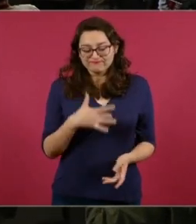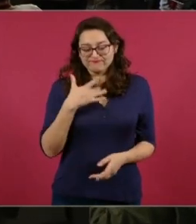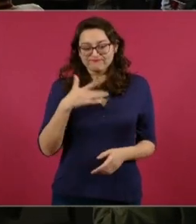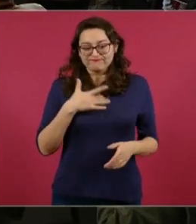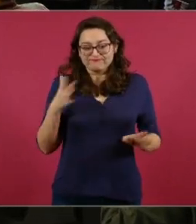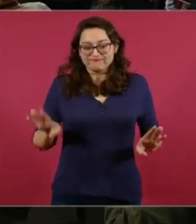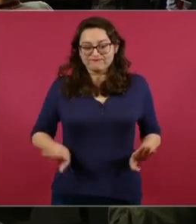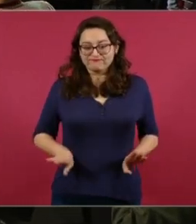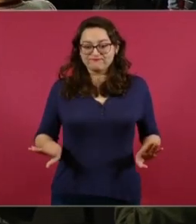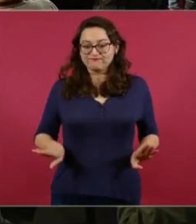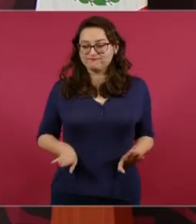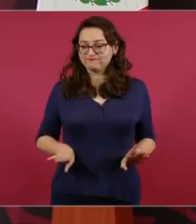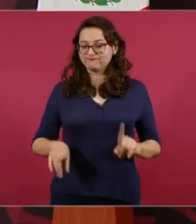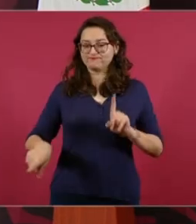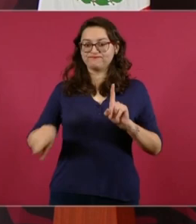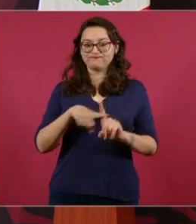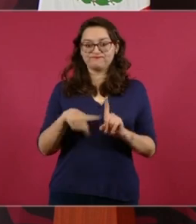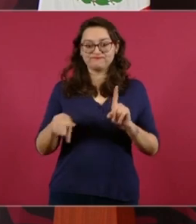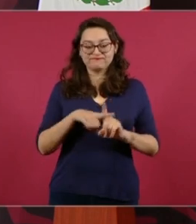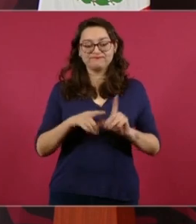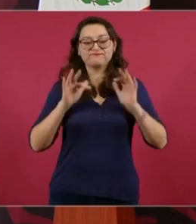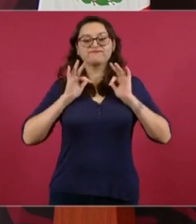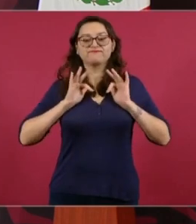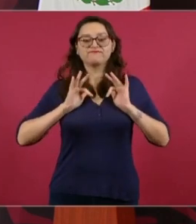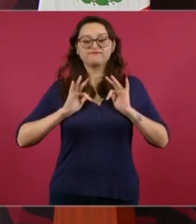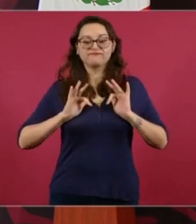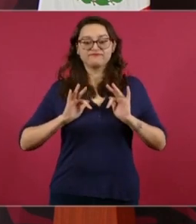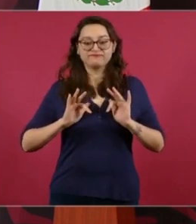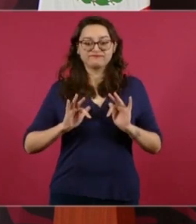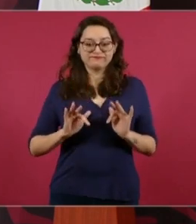optimistas, tranquilos, porque